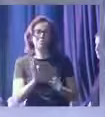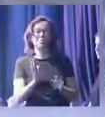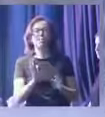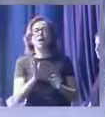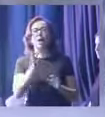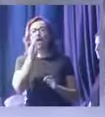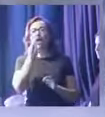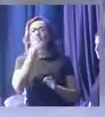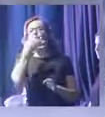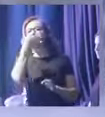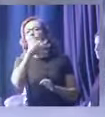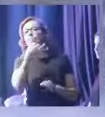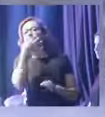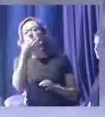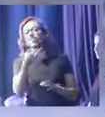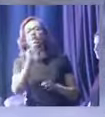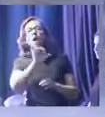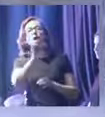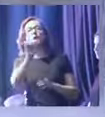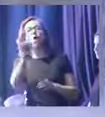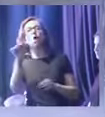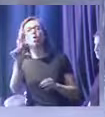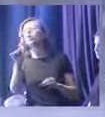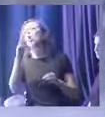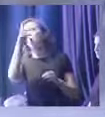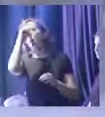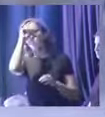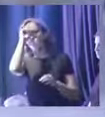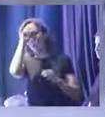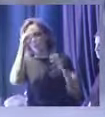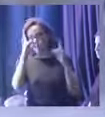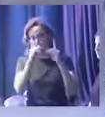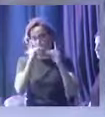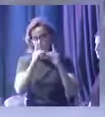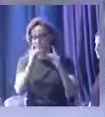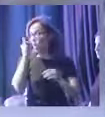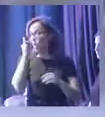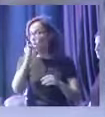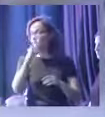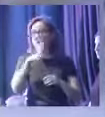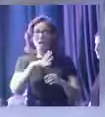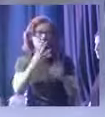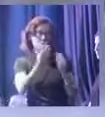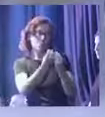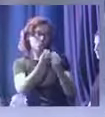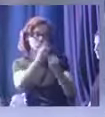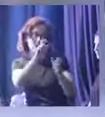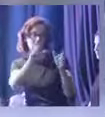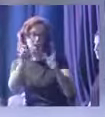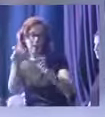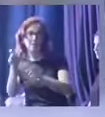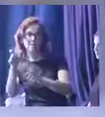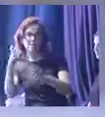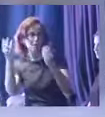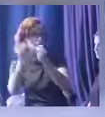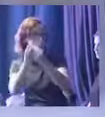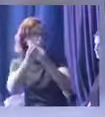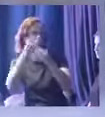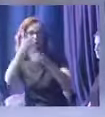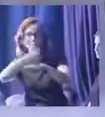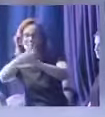que hablen de los logros del Maciel estando todos los... un montón de gente ahí del Maciel y otro montón